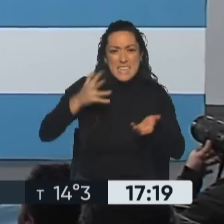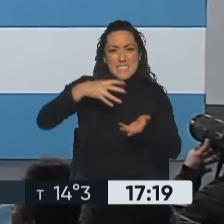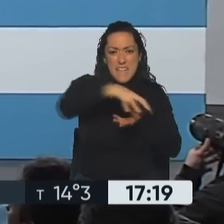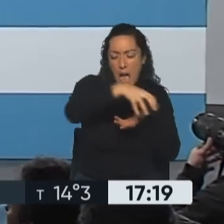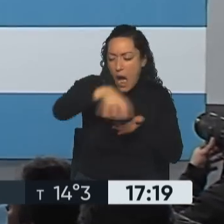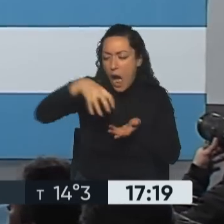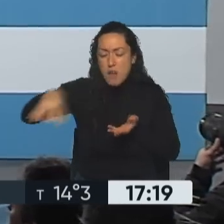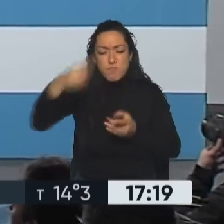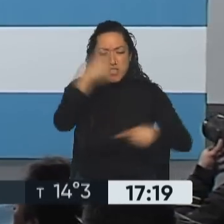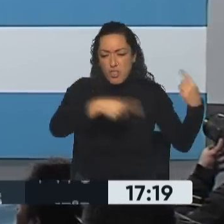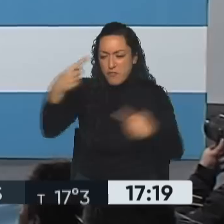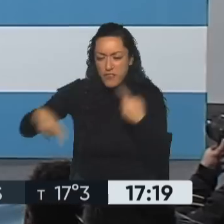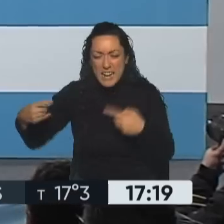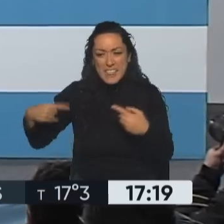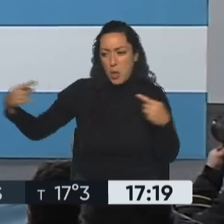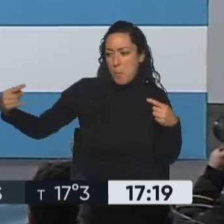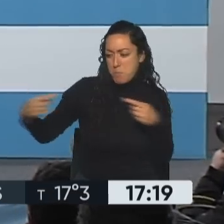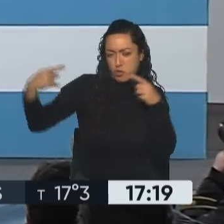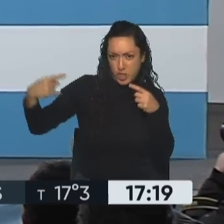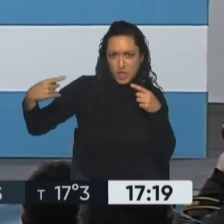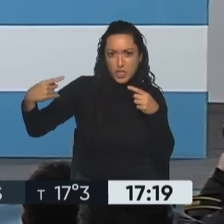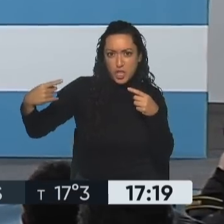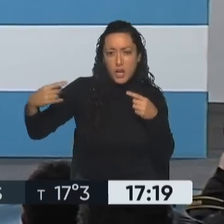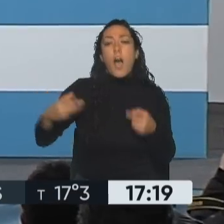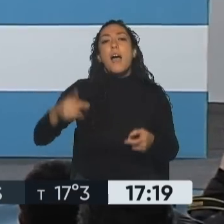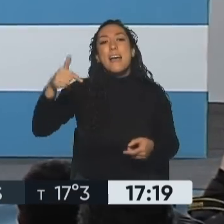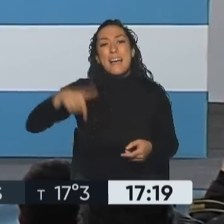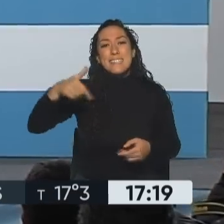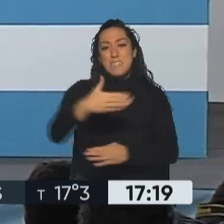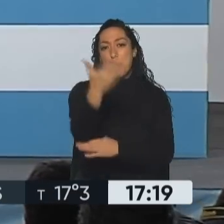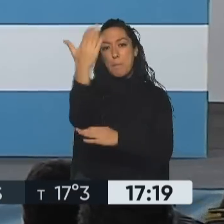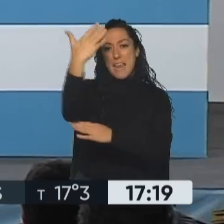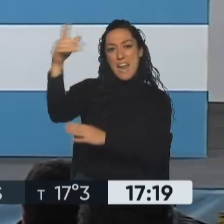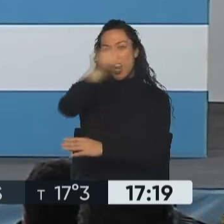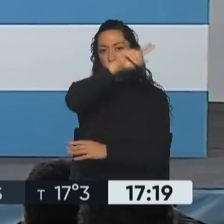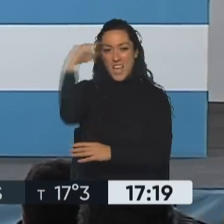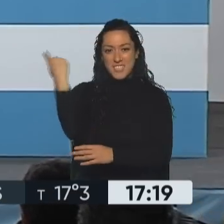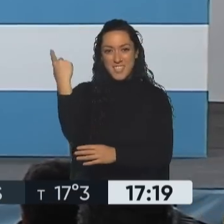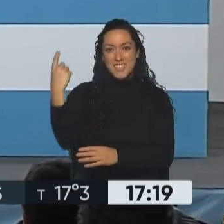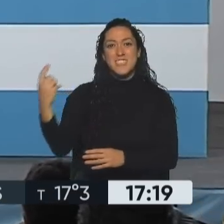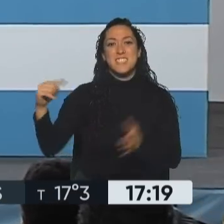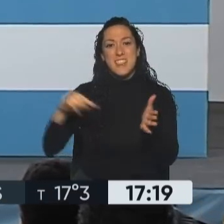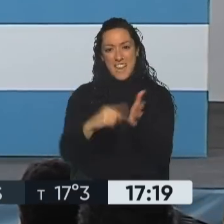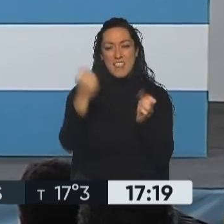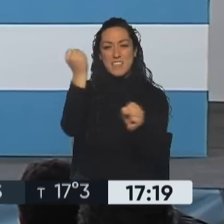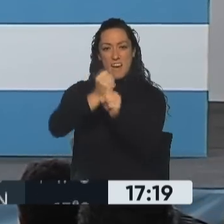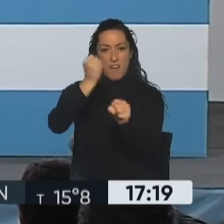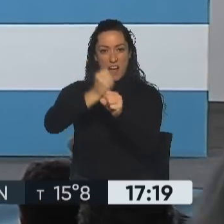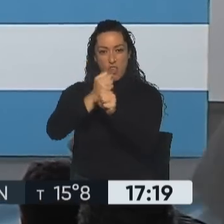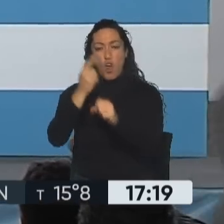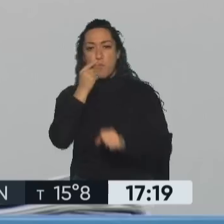ámbitos de la oposición. Habla en este plenario nacional de la Central de